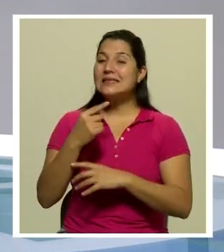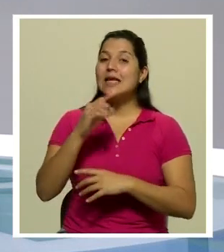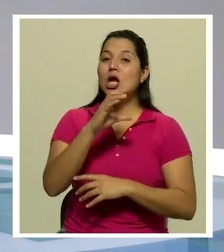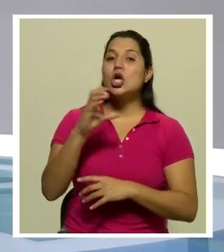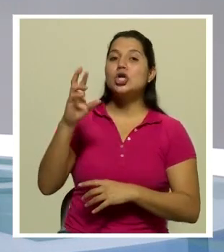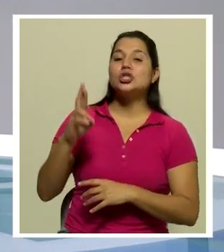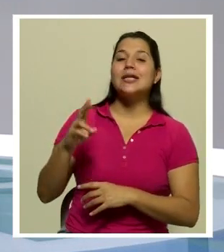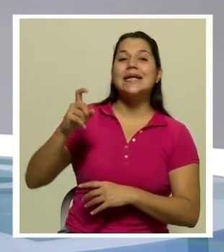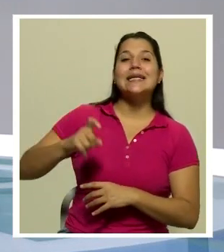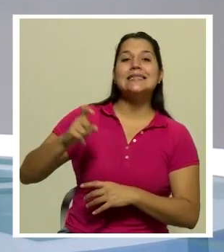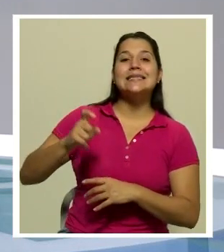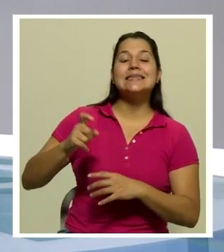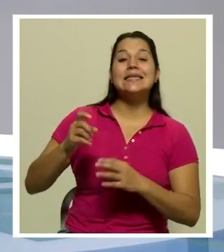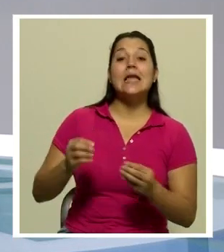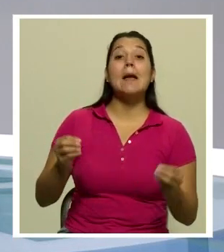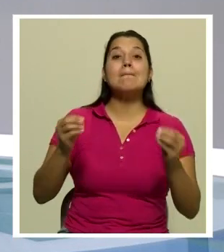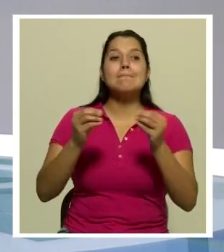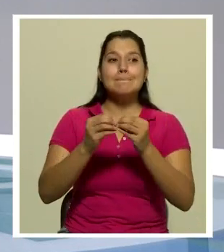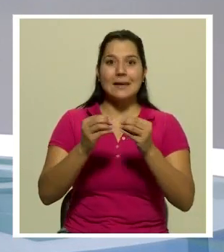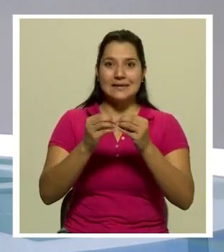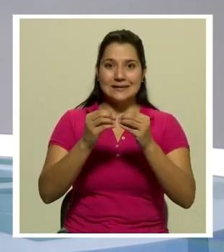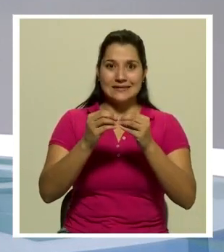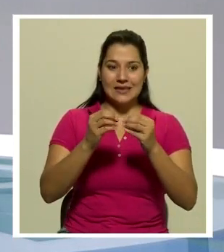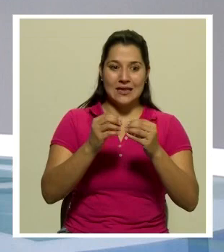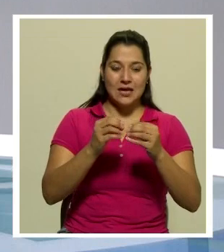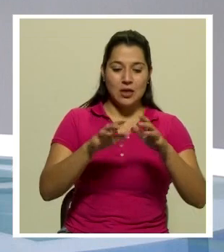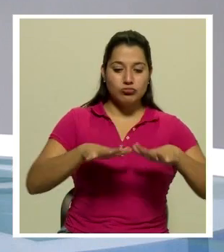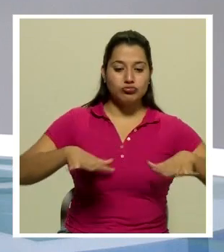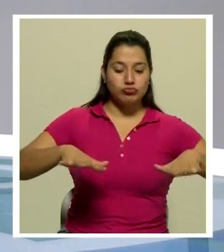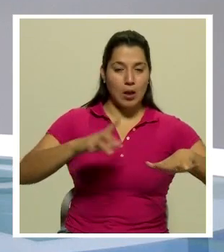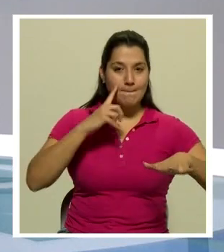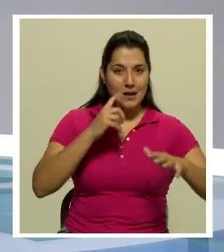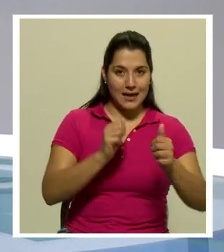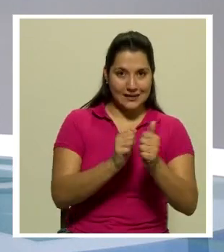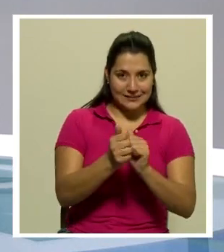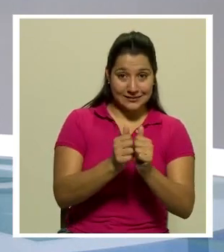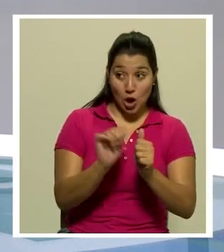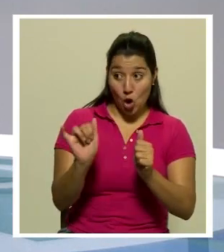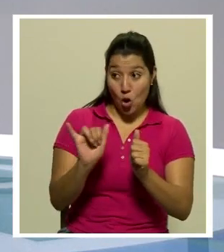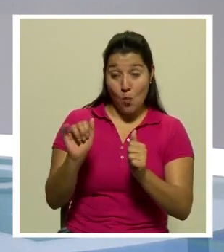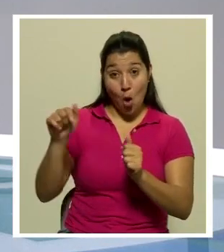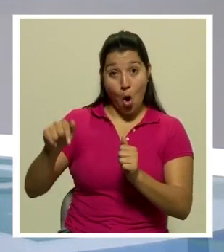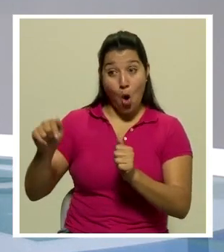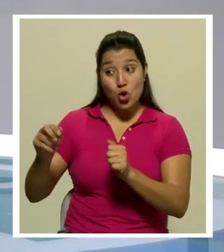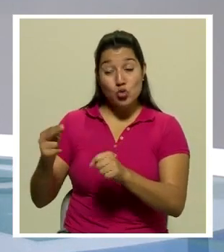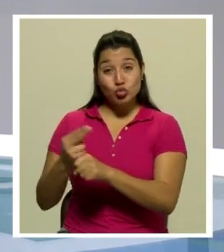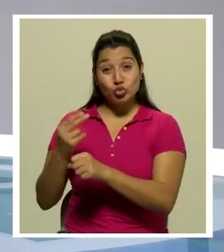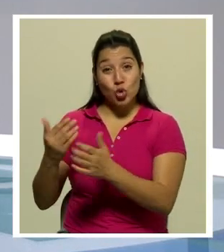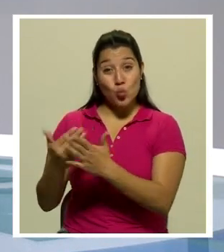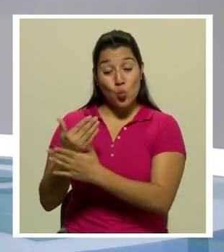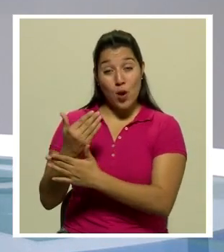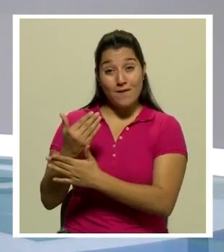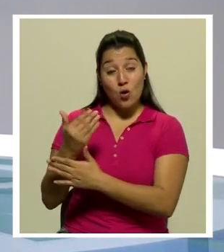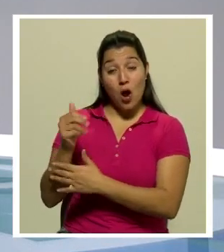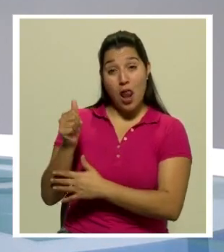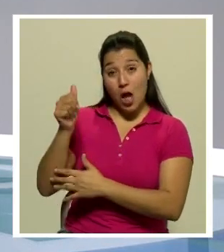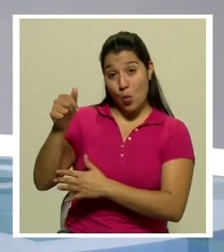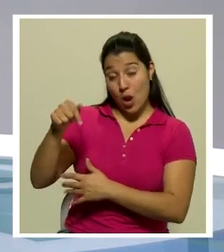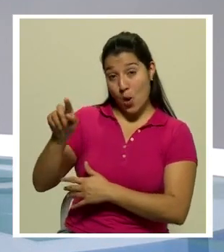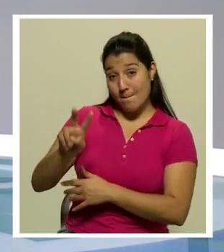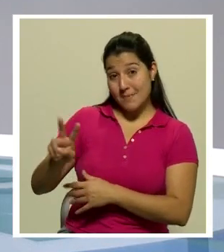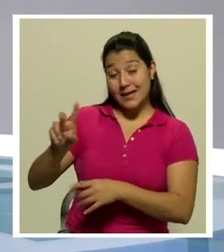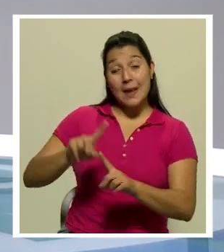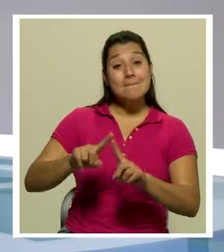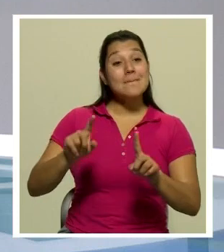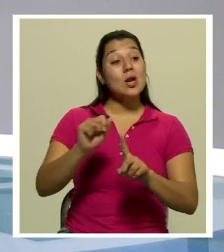requiere de más instalaciones deportivas como las estrenadas por Alajuelense este viernes, pero la condición económica de